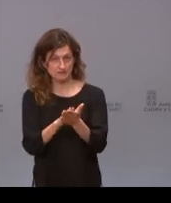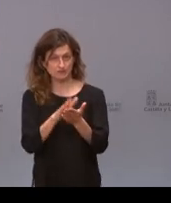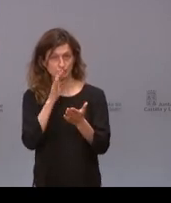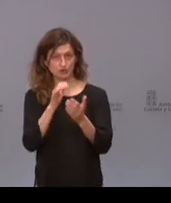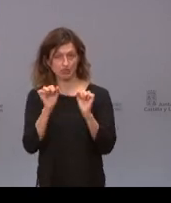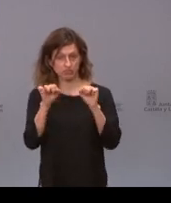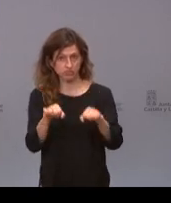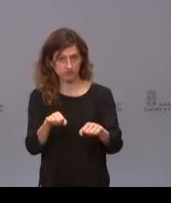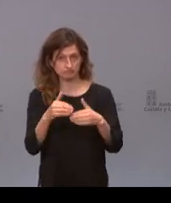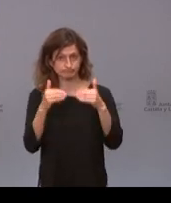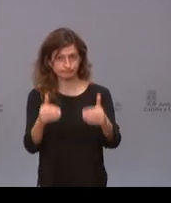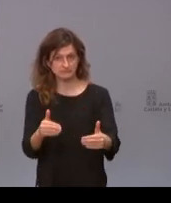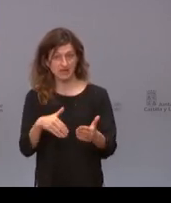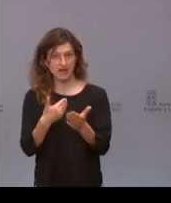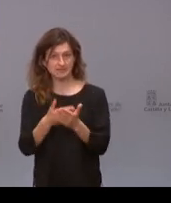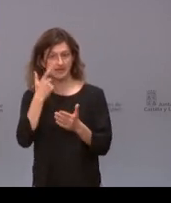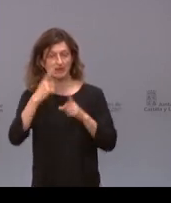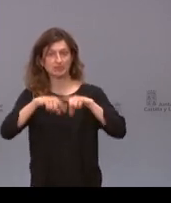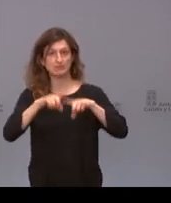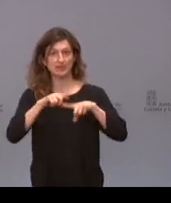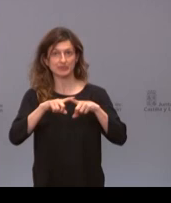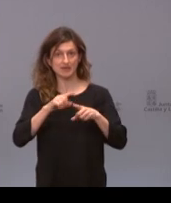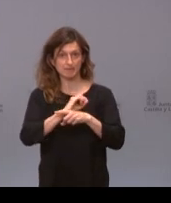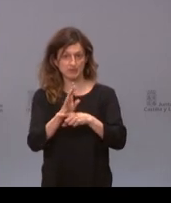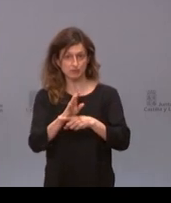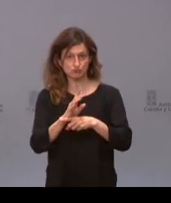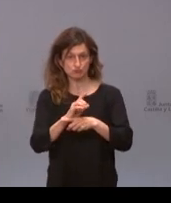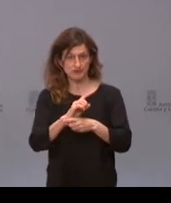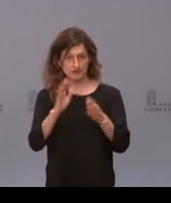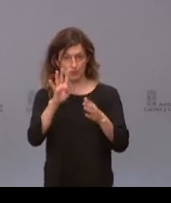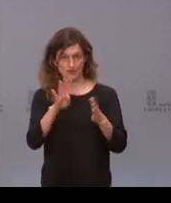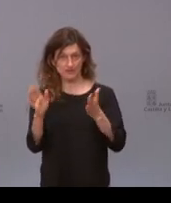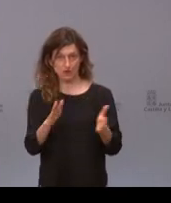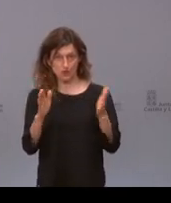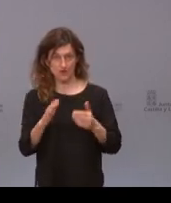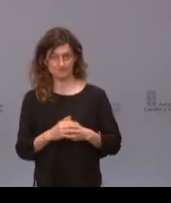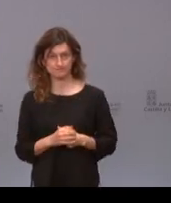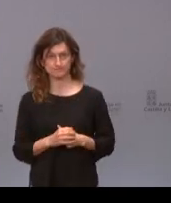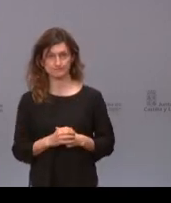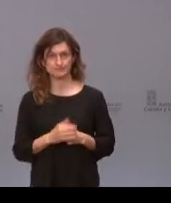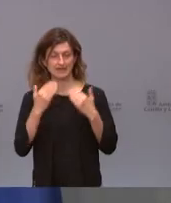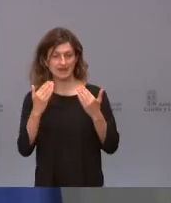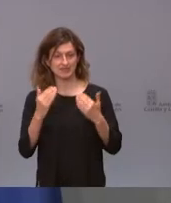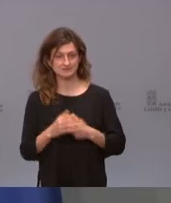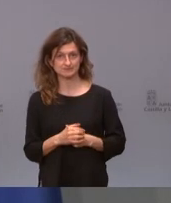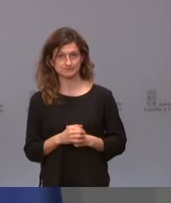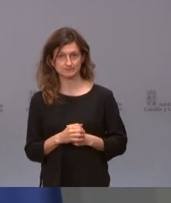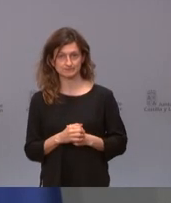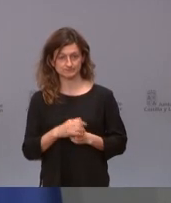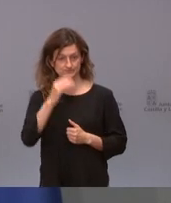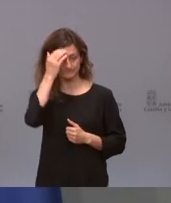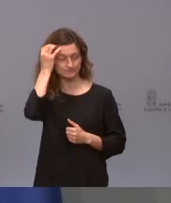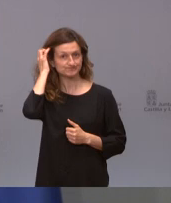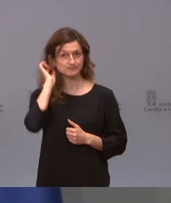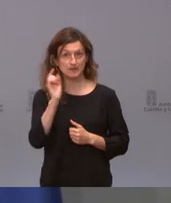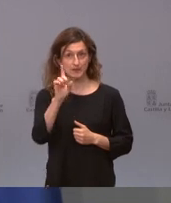bueno pues hasta ver cómo iba evolucionando está cuarta está contador andy alza gracias relación a la primera